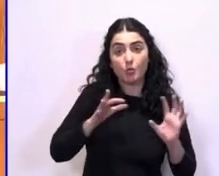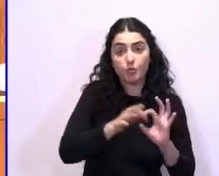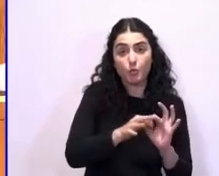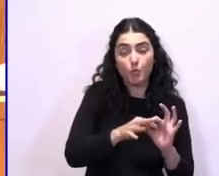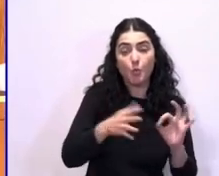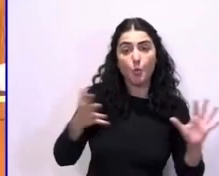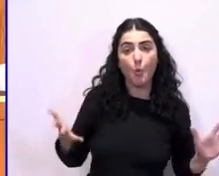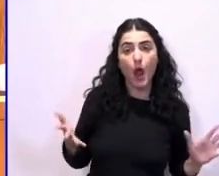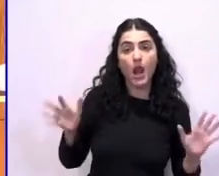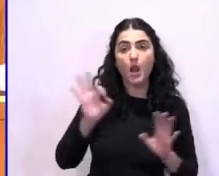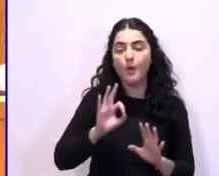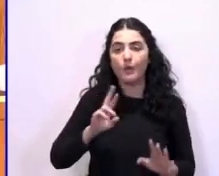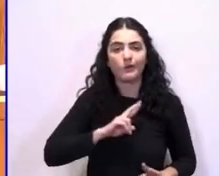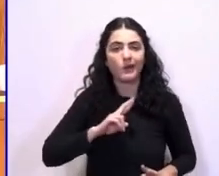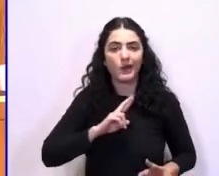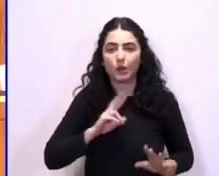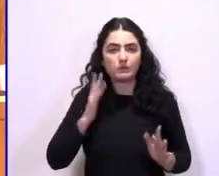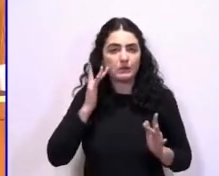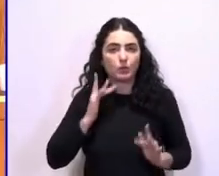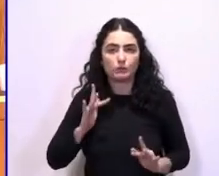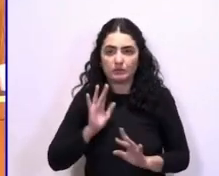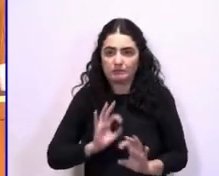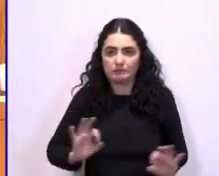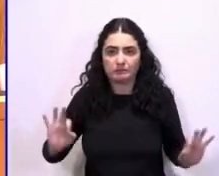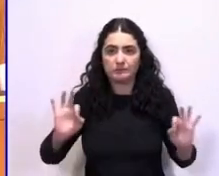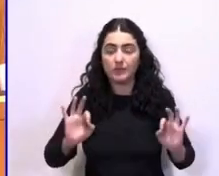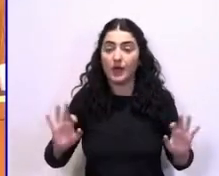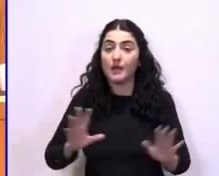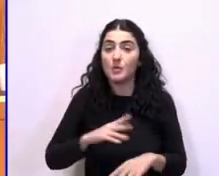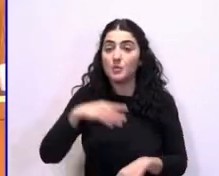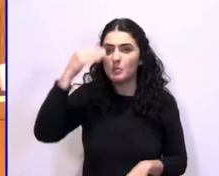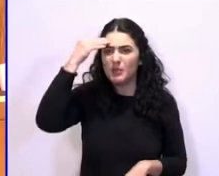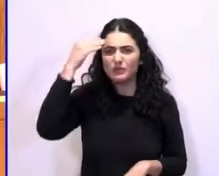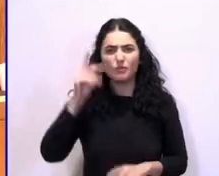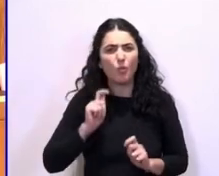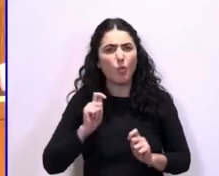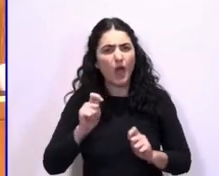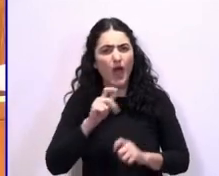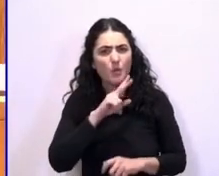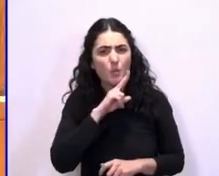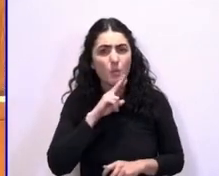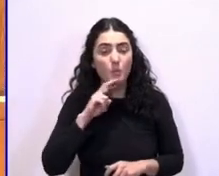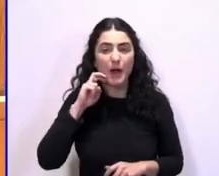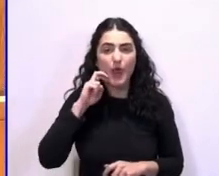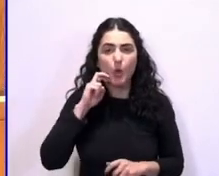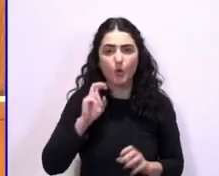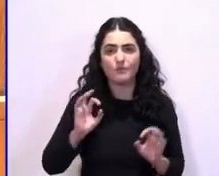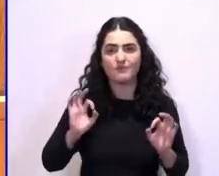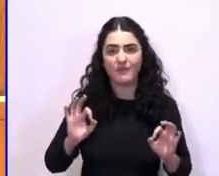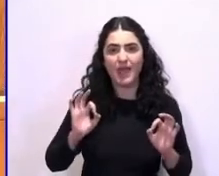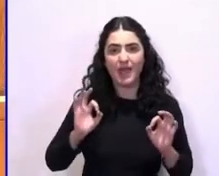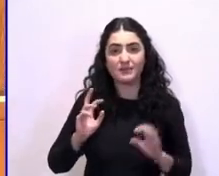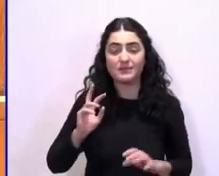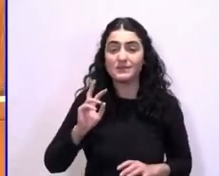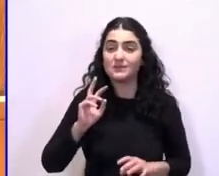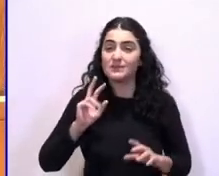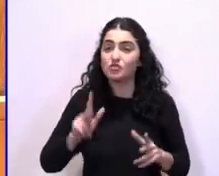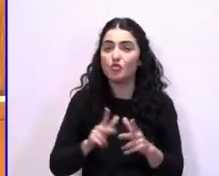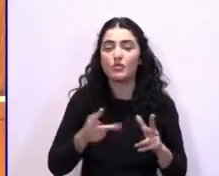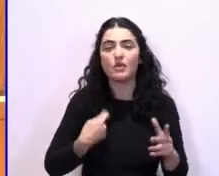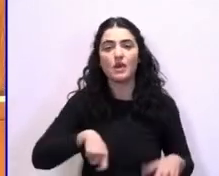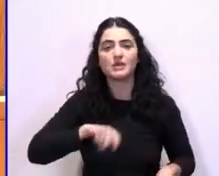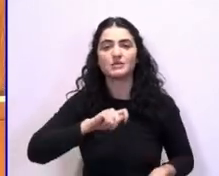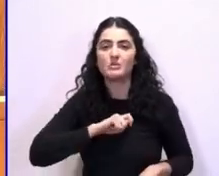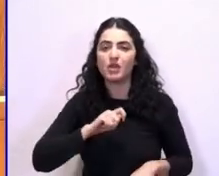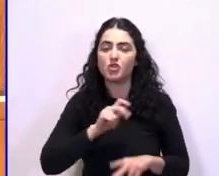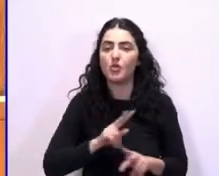ausencia de ellas. Y creo que hay que poner en valor lo que la secularización que la sociedad española ha vivido desde